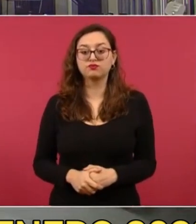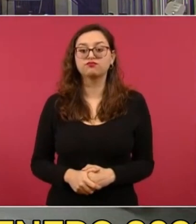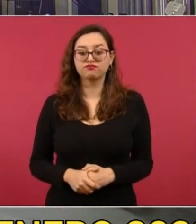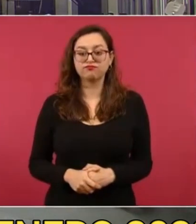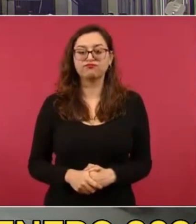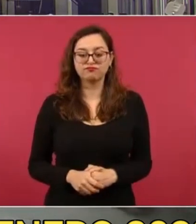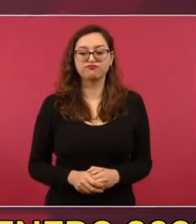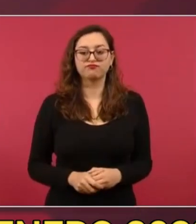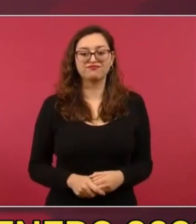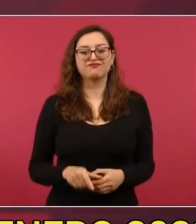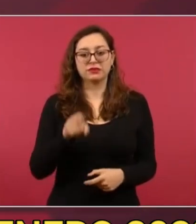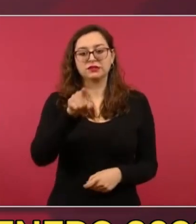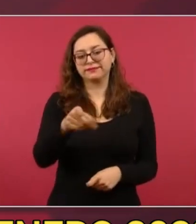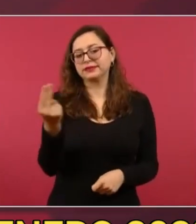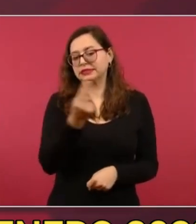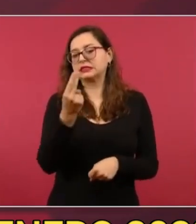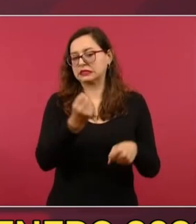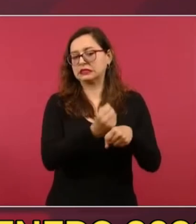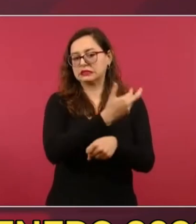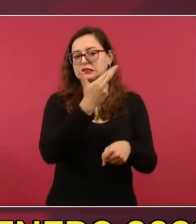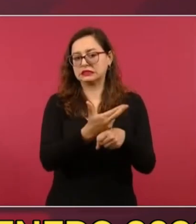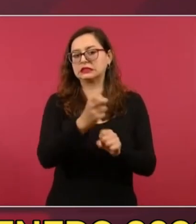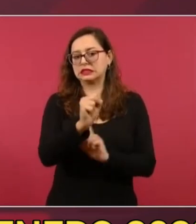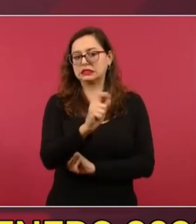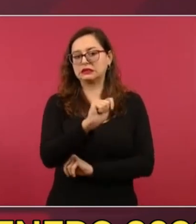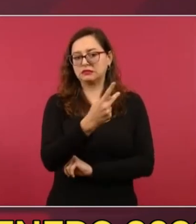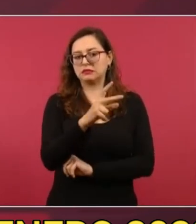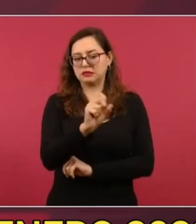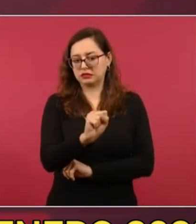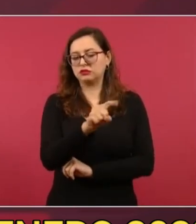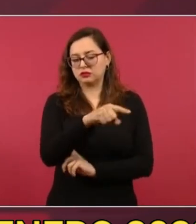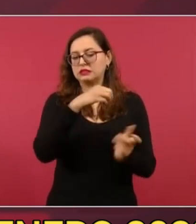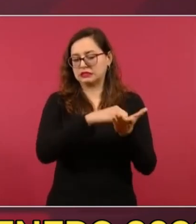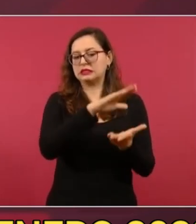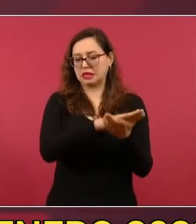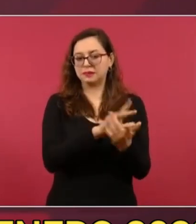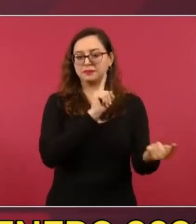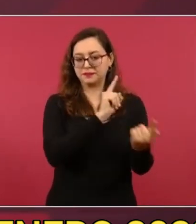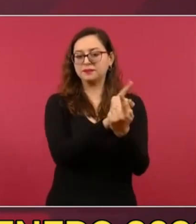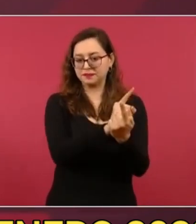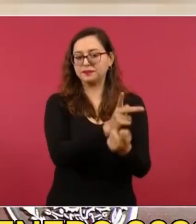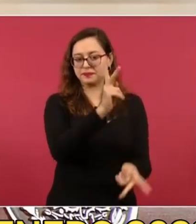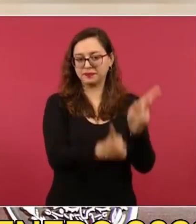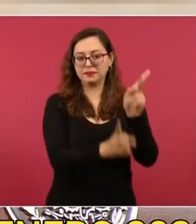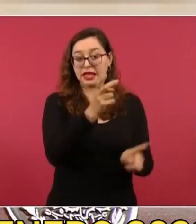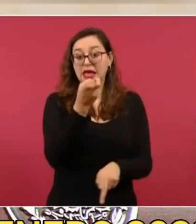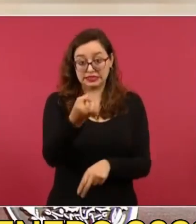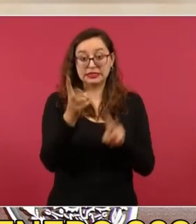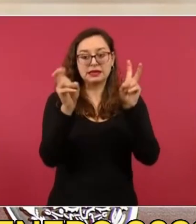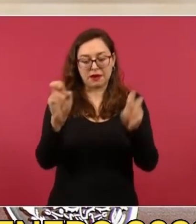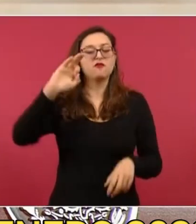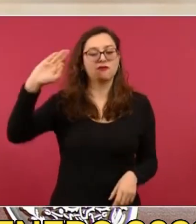por eso a la secretaria del Trabajo, Sí. porque eso sí es un asunto federal.